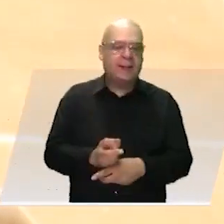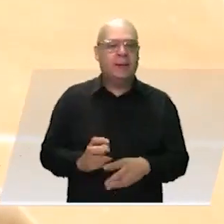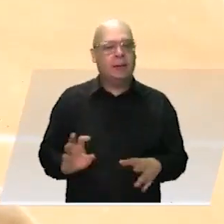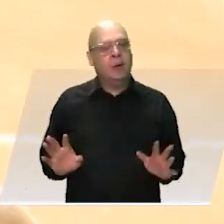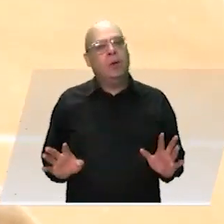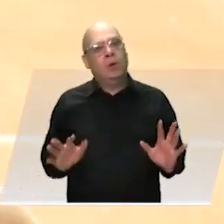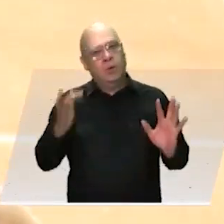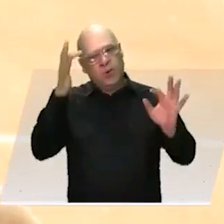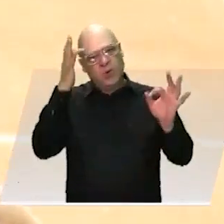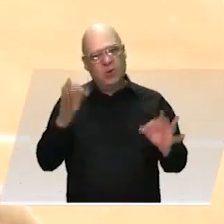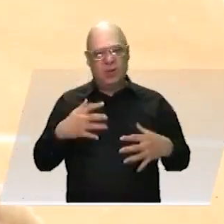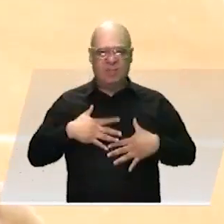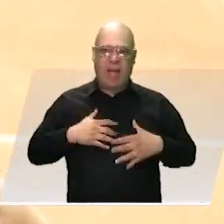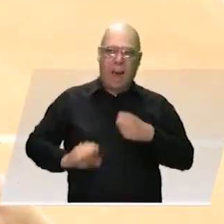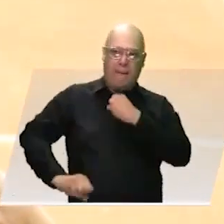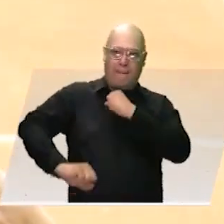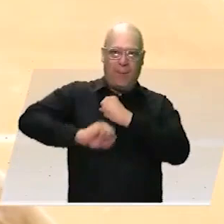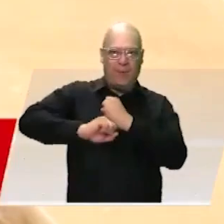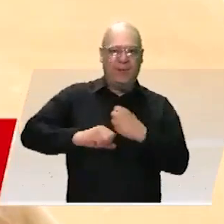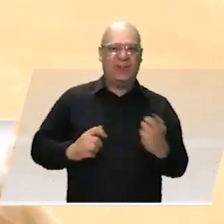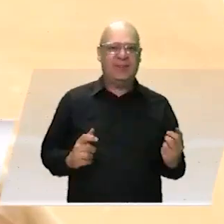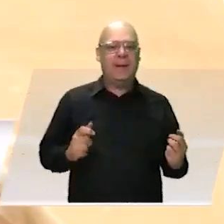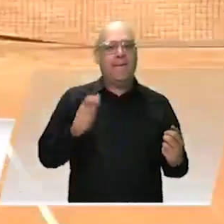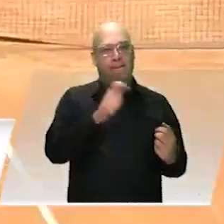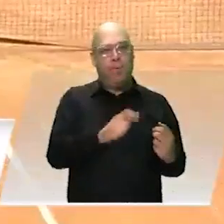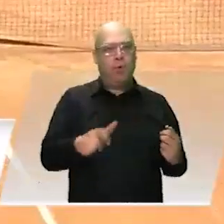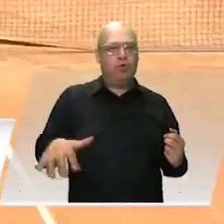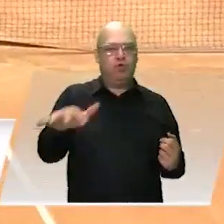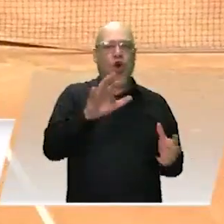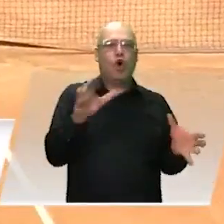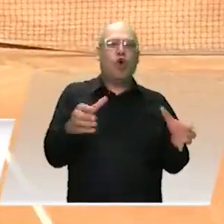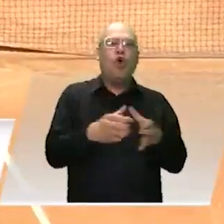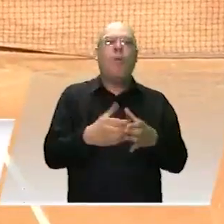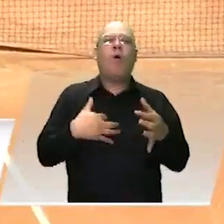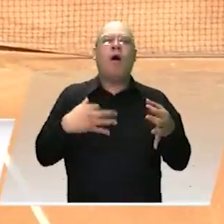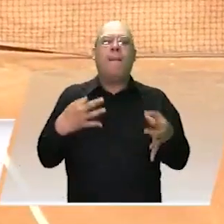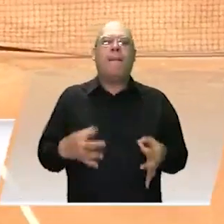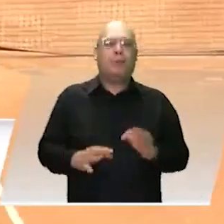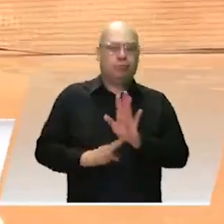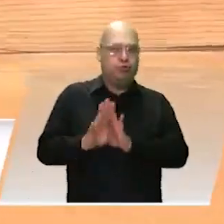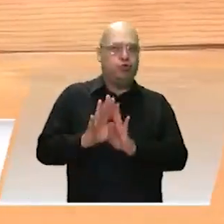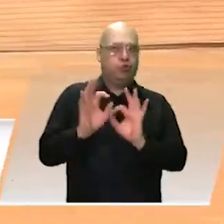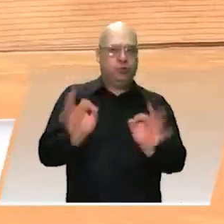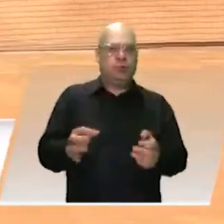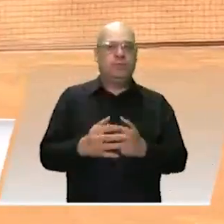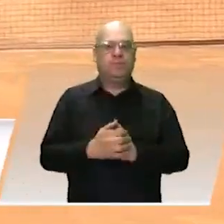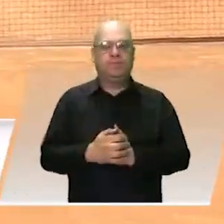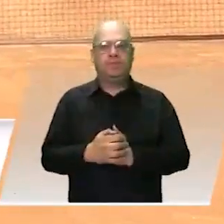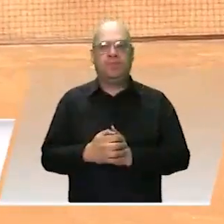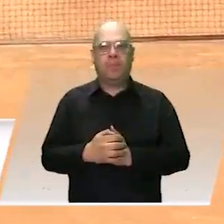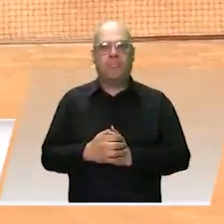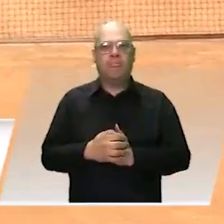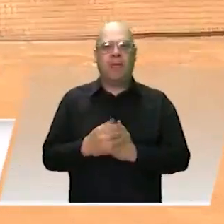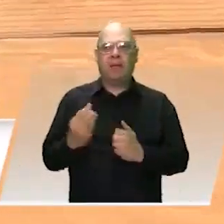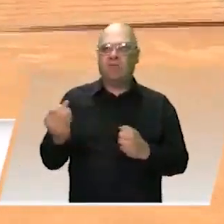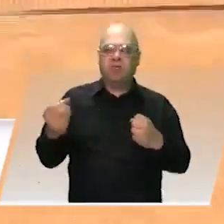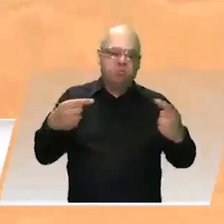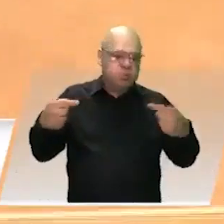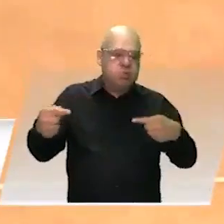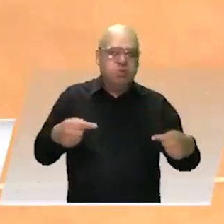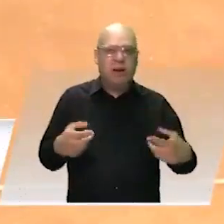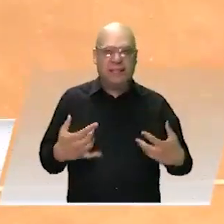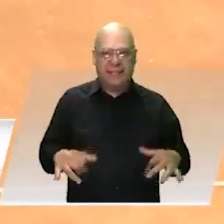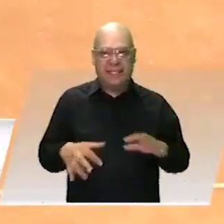actitud, con el apoyo de toda la gente y de mi equipo, se logró sacar el partido adelante. Ya se habían enfrentado en otras ocasiones, hablábamos ahorita que